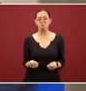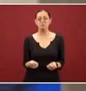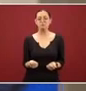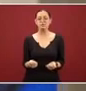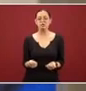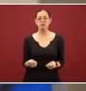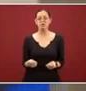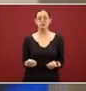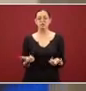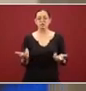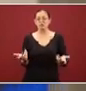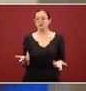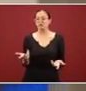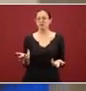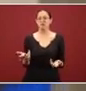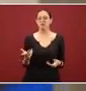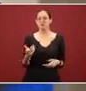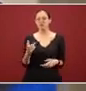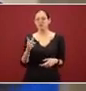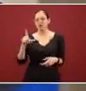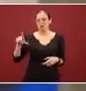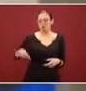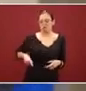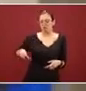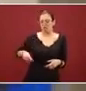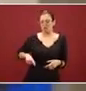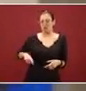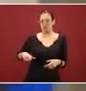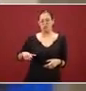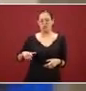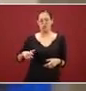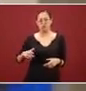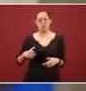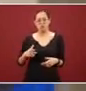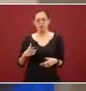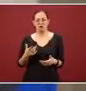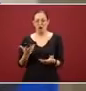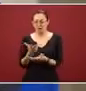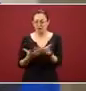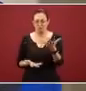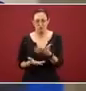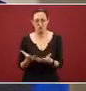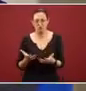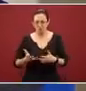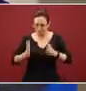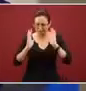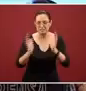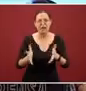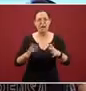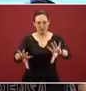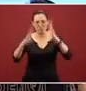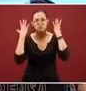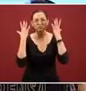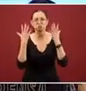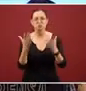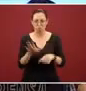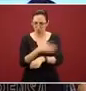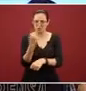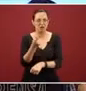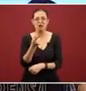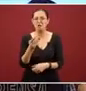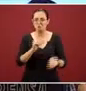las intervenciones no se impongan desde el primer caso. Pero hay una explicación técnica muy clara y